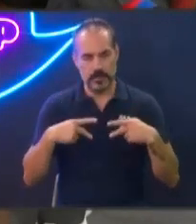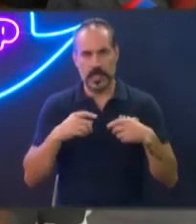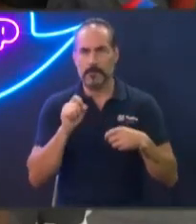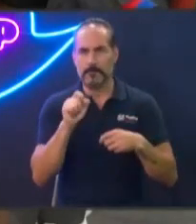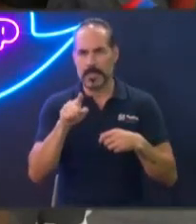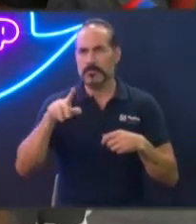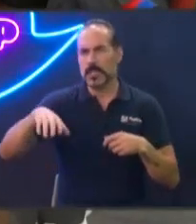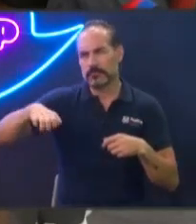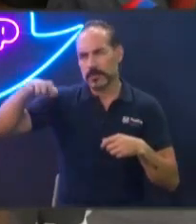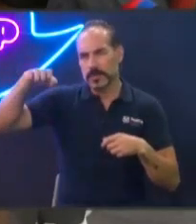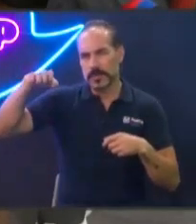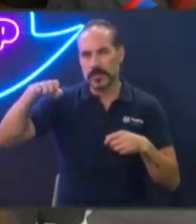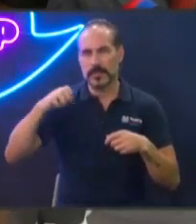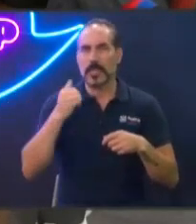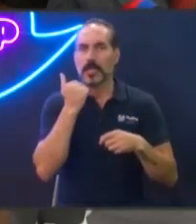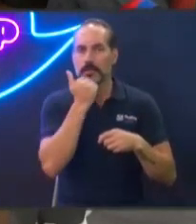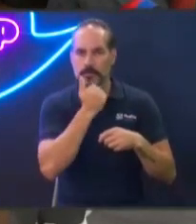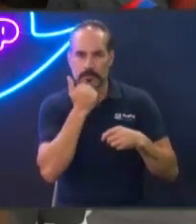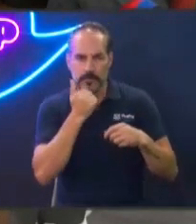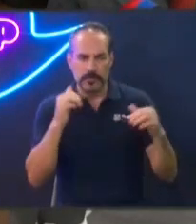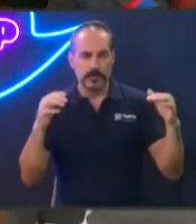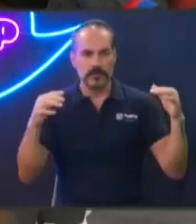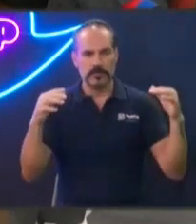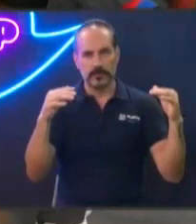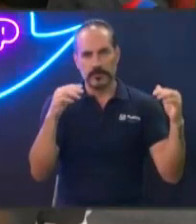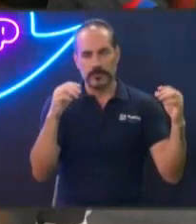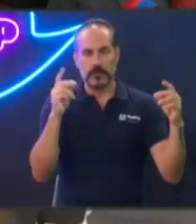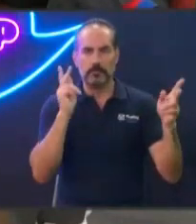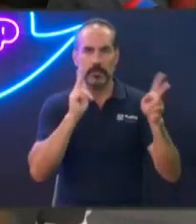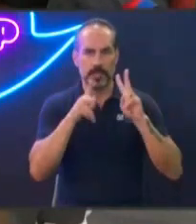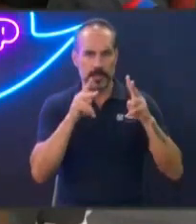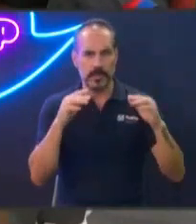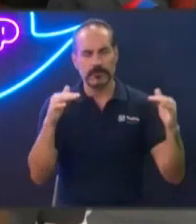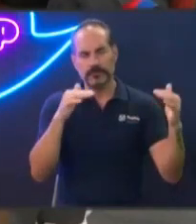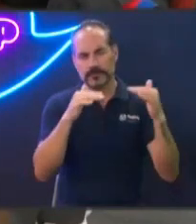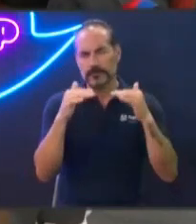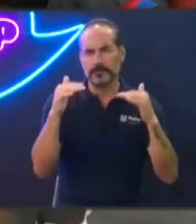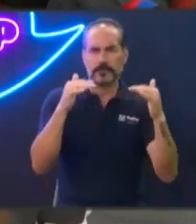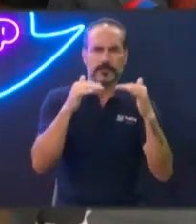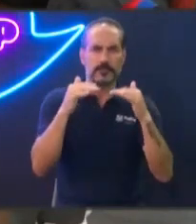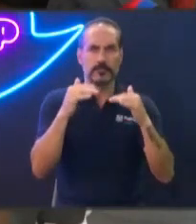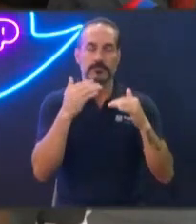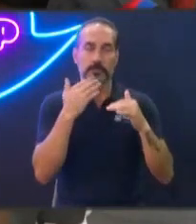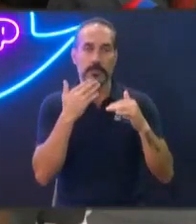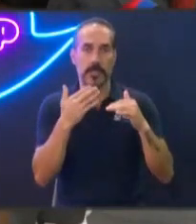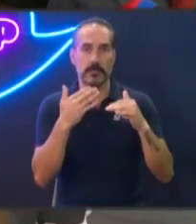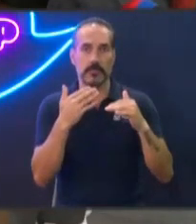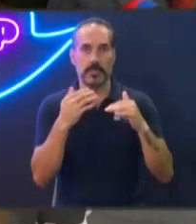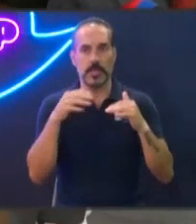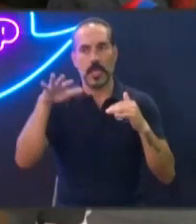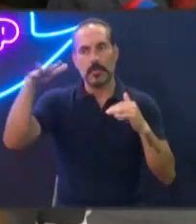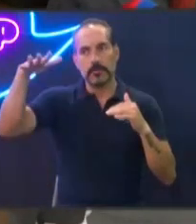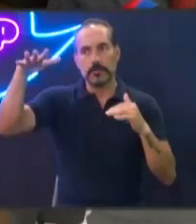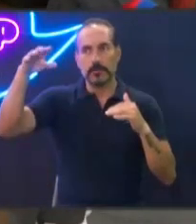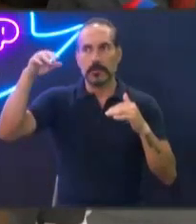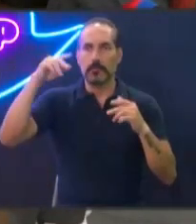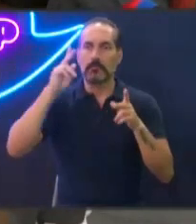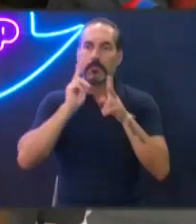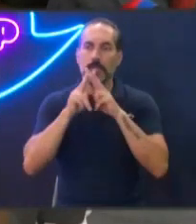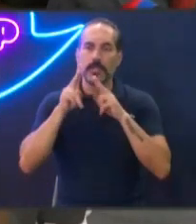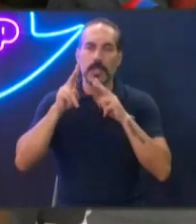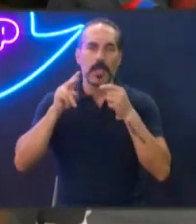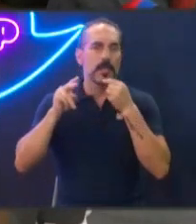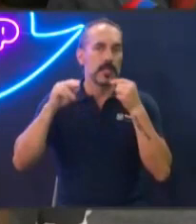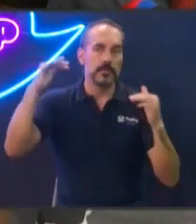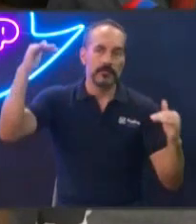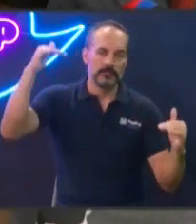permite que se dé muchísimo mejor que cuando se da de adulto a este a niño o a joven No esta parte que todavía